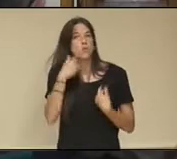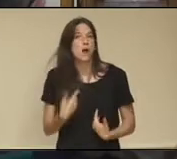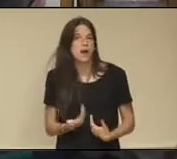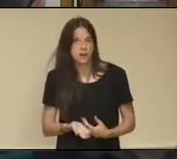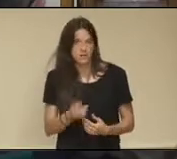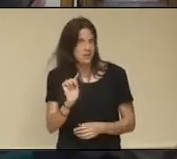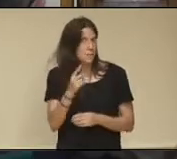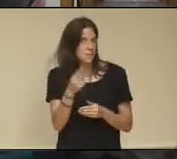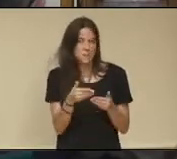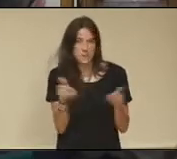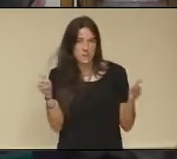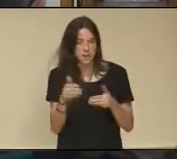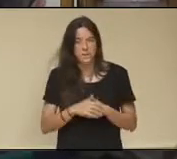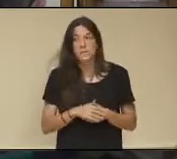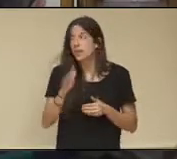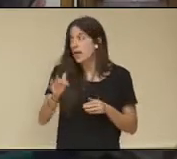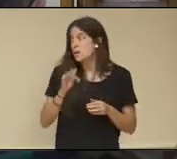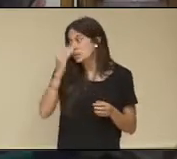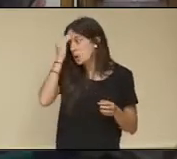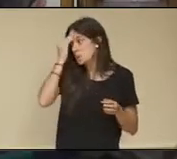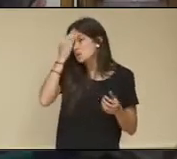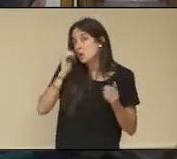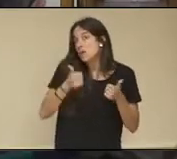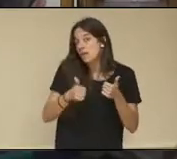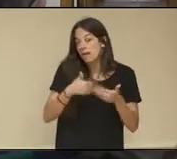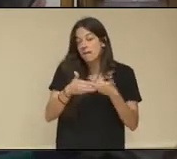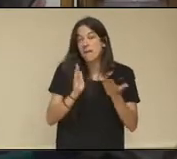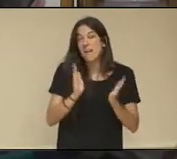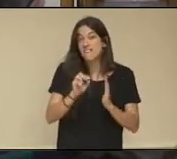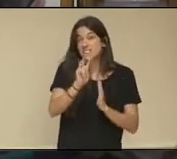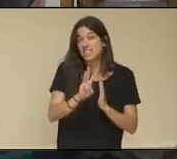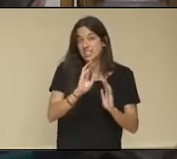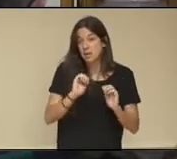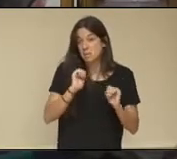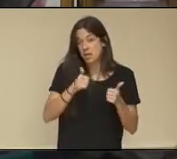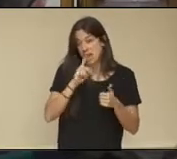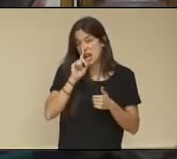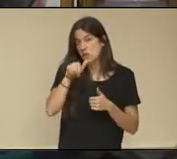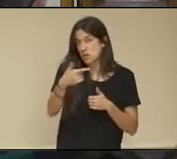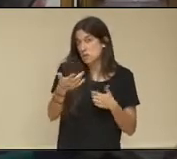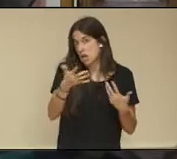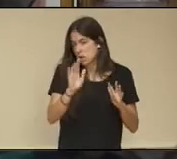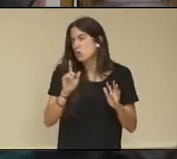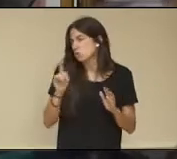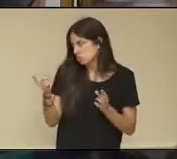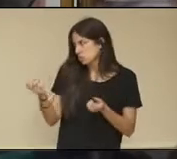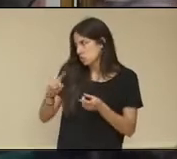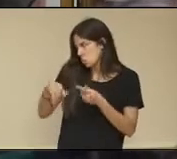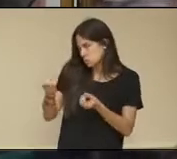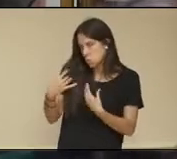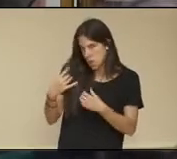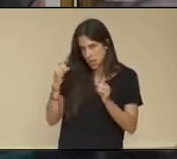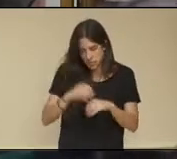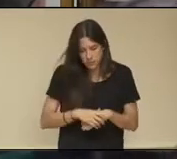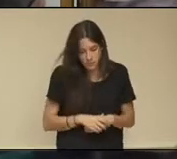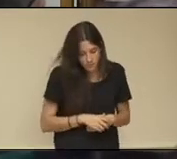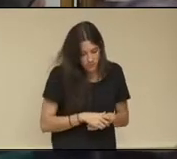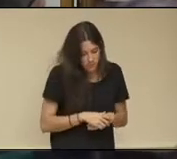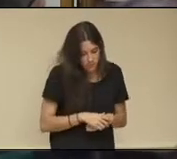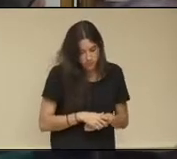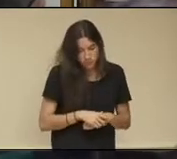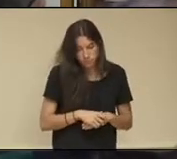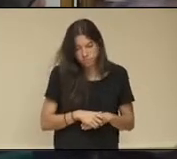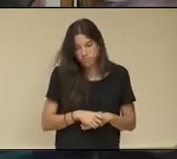además comenzará, creo, la fase 3 el año que viene. Bueno, ya nos contarás. Y en tercer